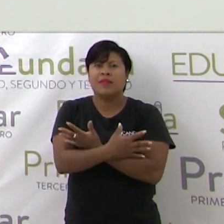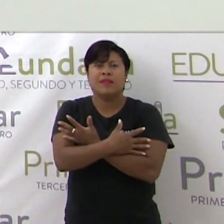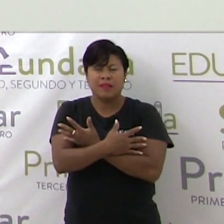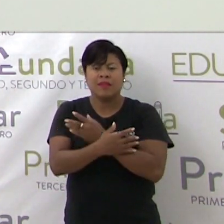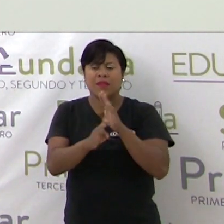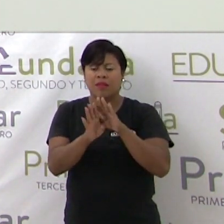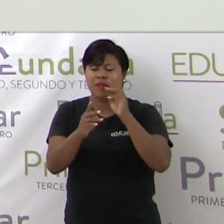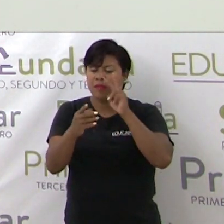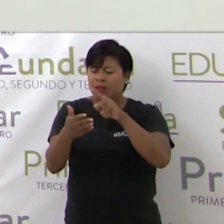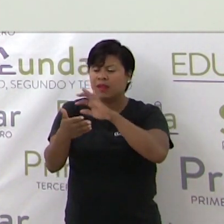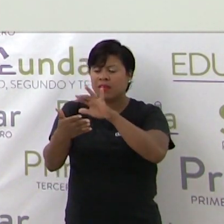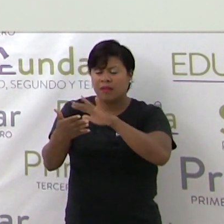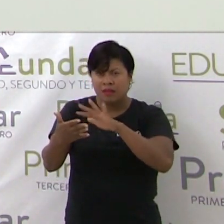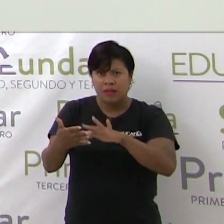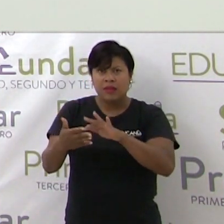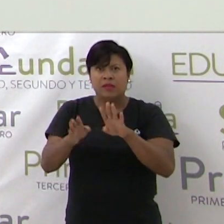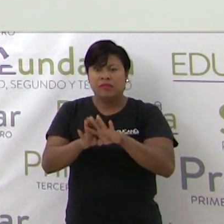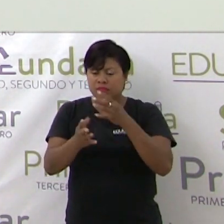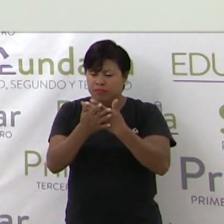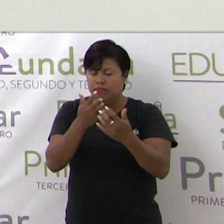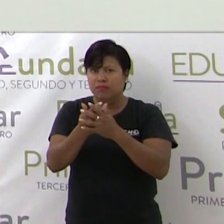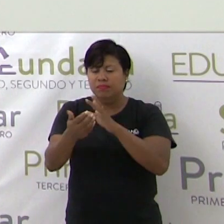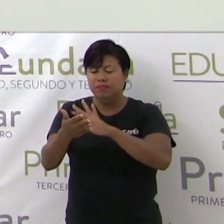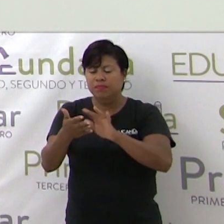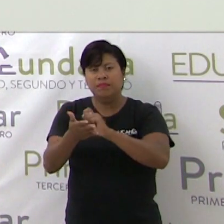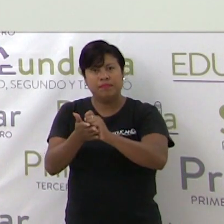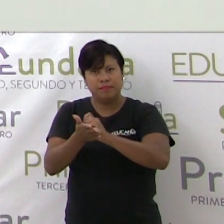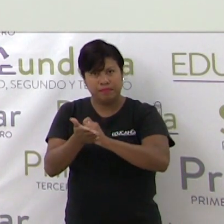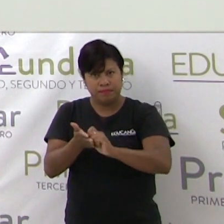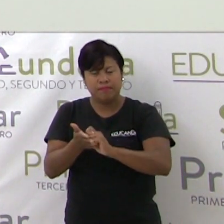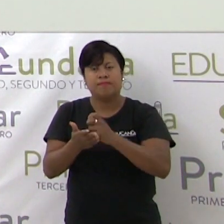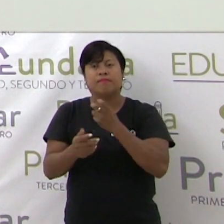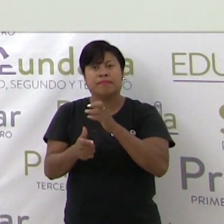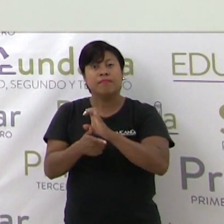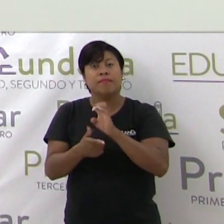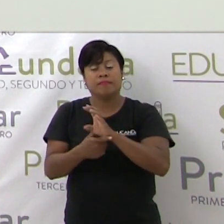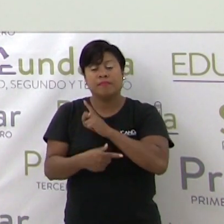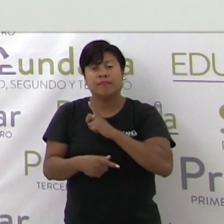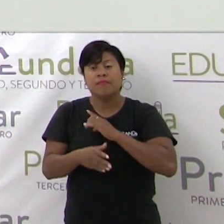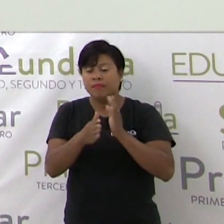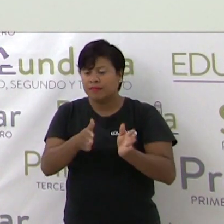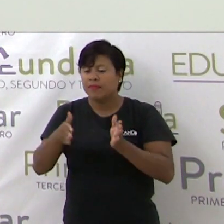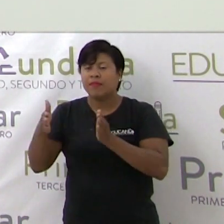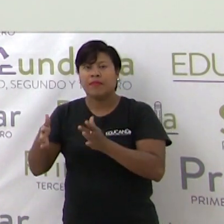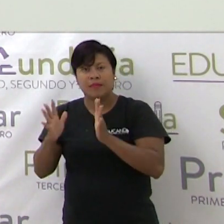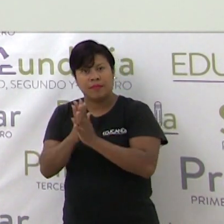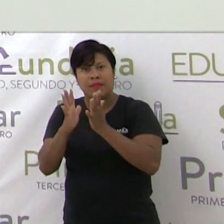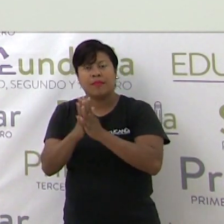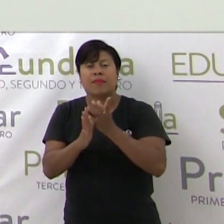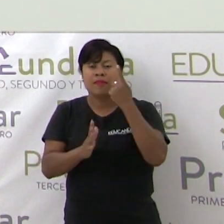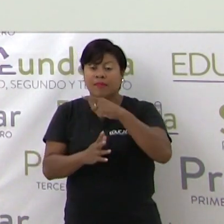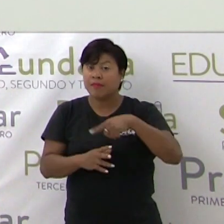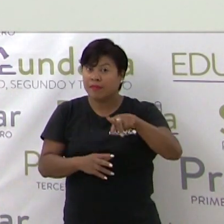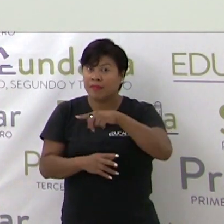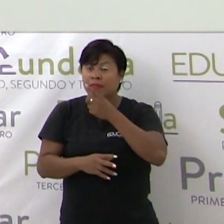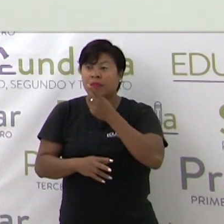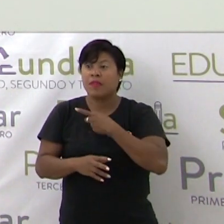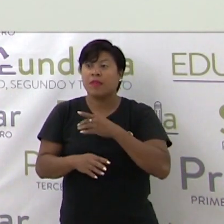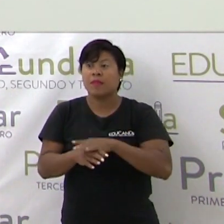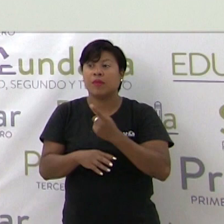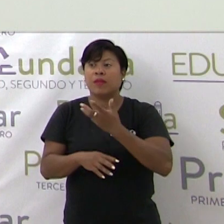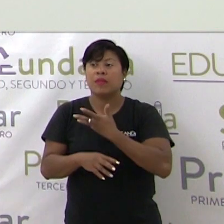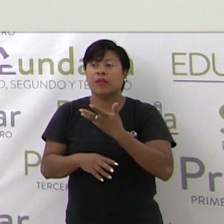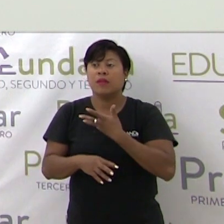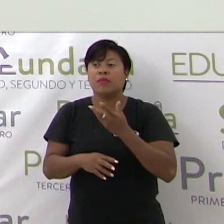apreciación literaria y la creación literaria. Entonces, tenemos que darle un espacio a los participantes para que ellos nos digan por qué tenemos